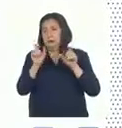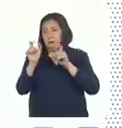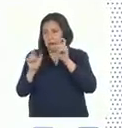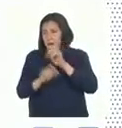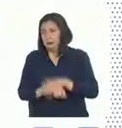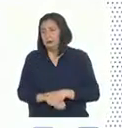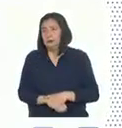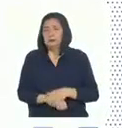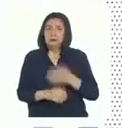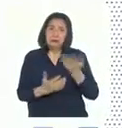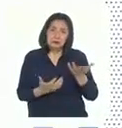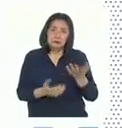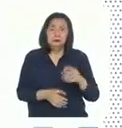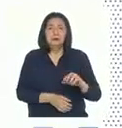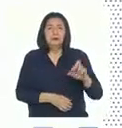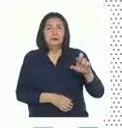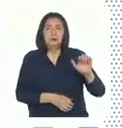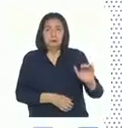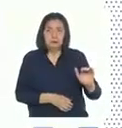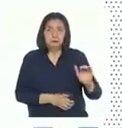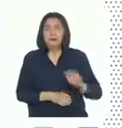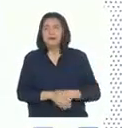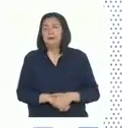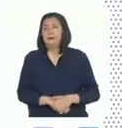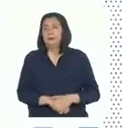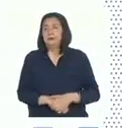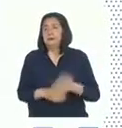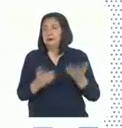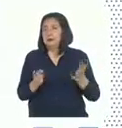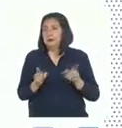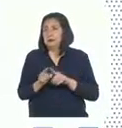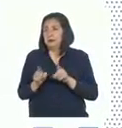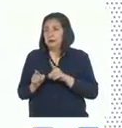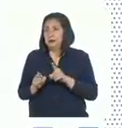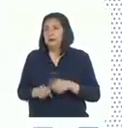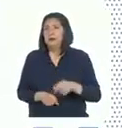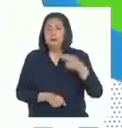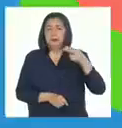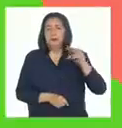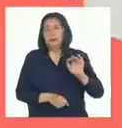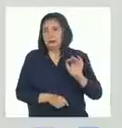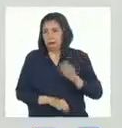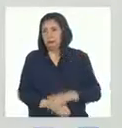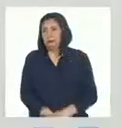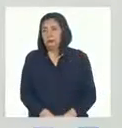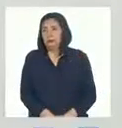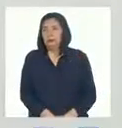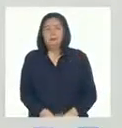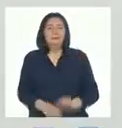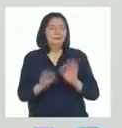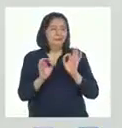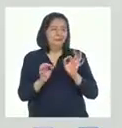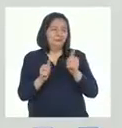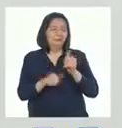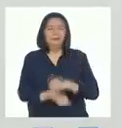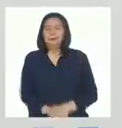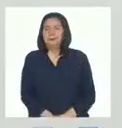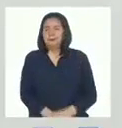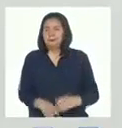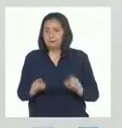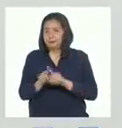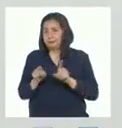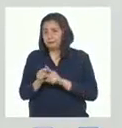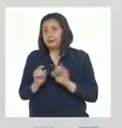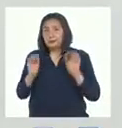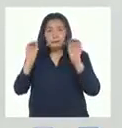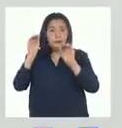personajes. Sería de Paco Yunque y Humberto Grieve. Muy bien, Sara. También